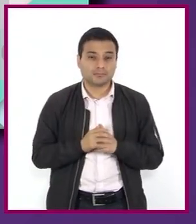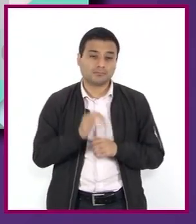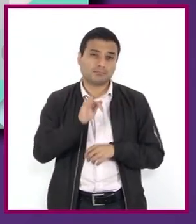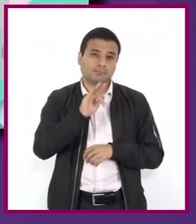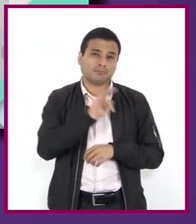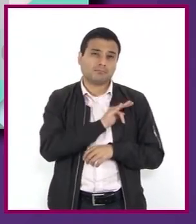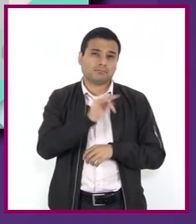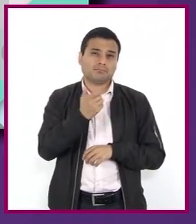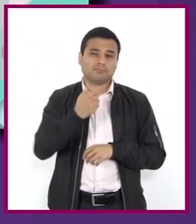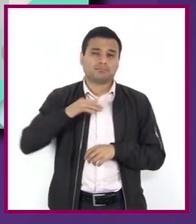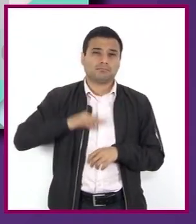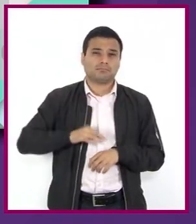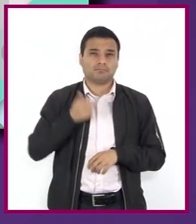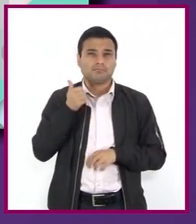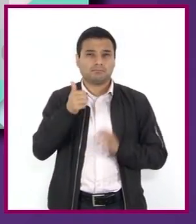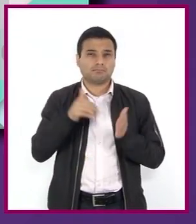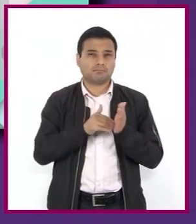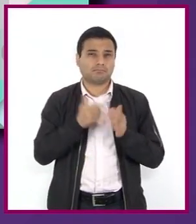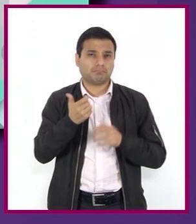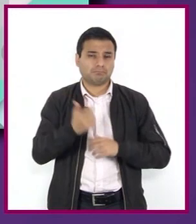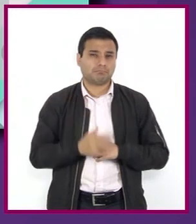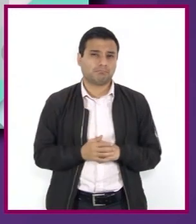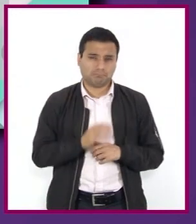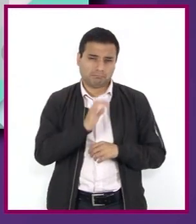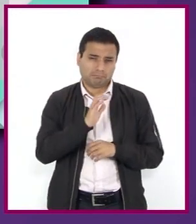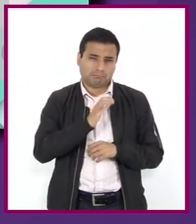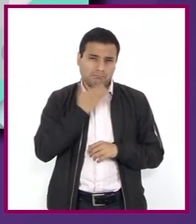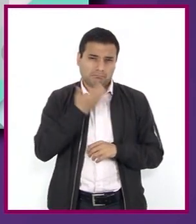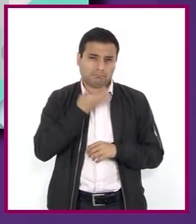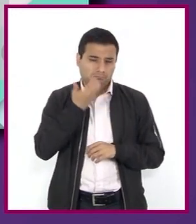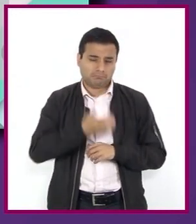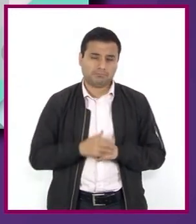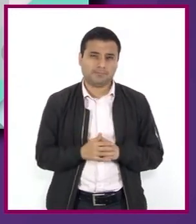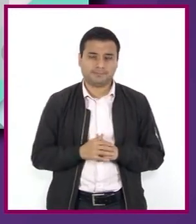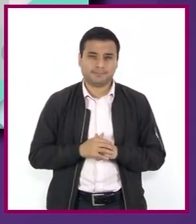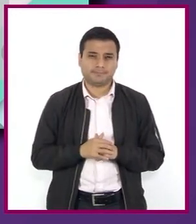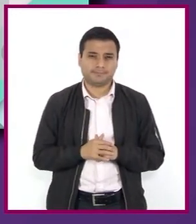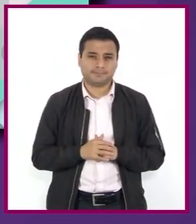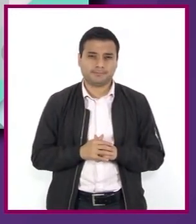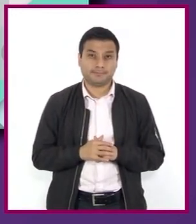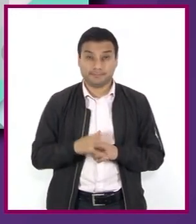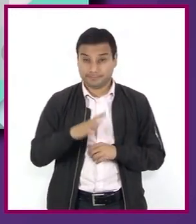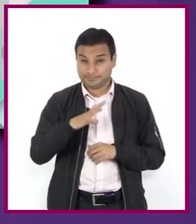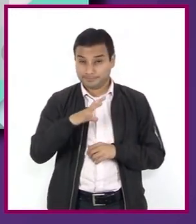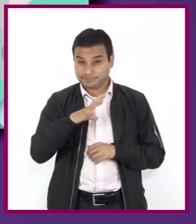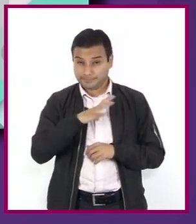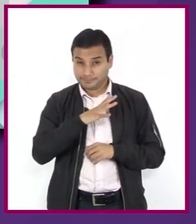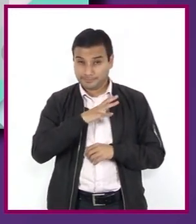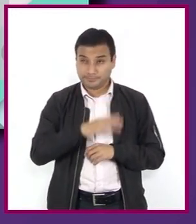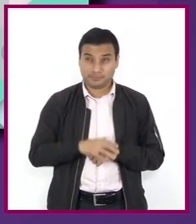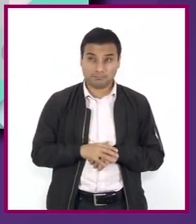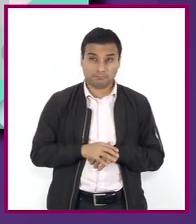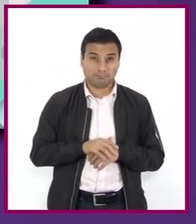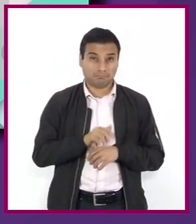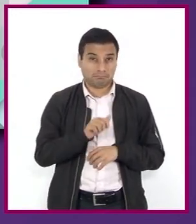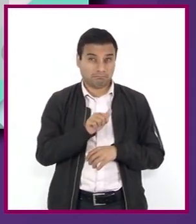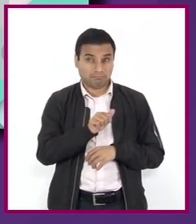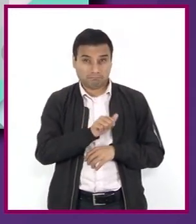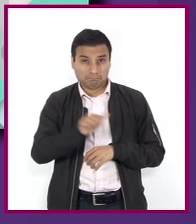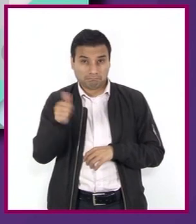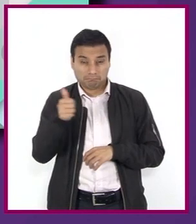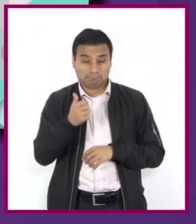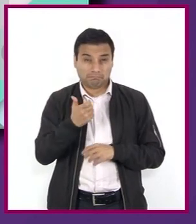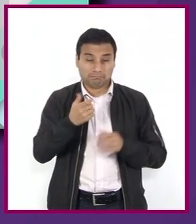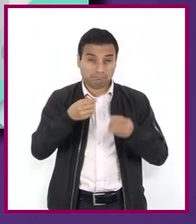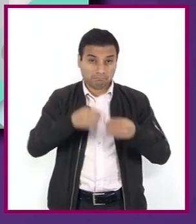una ganancia de 6,000 pesos como siempre. ¿Hay algún otro valor de la inversión para el cual se obtiene